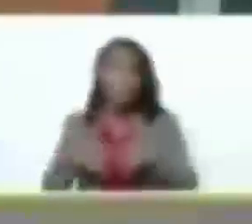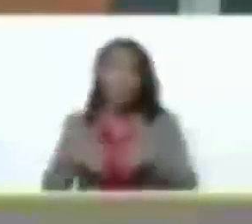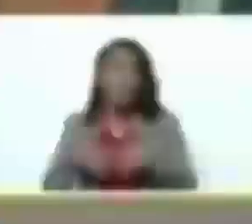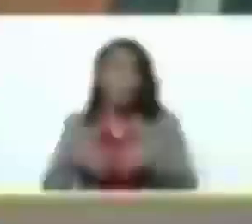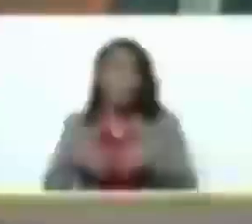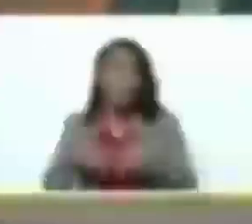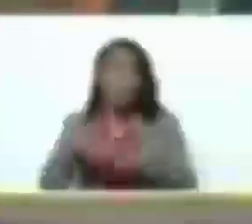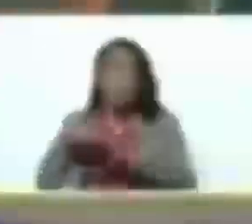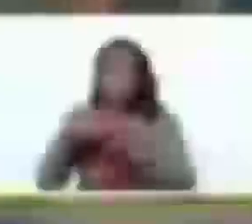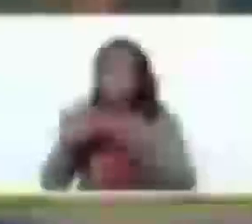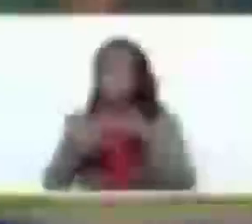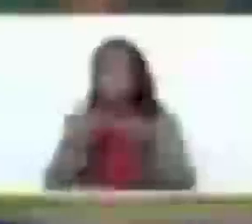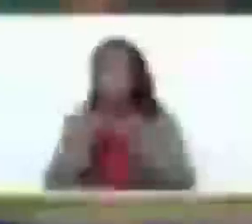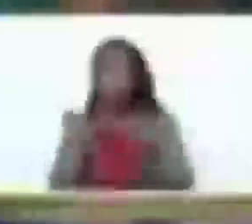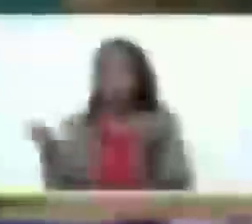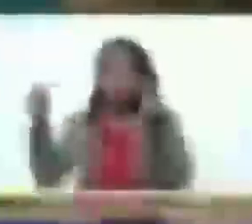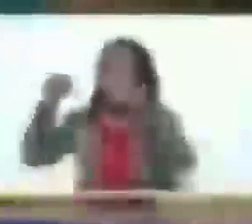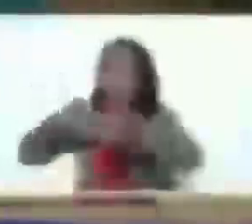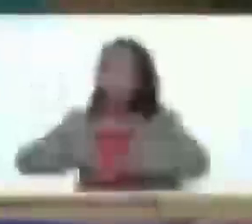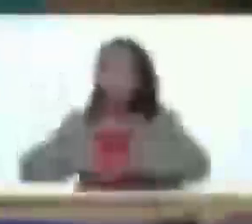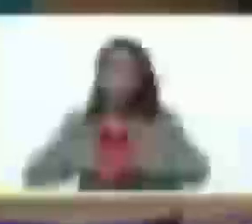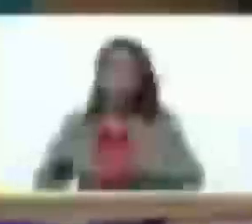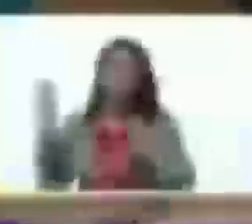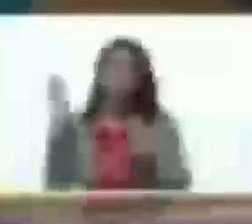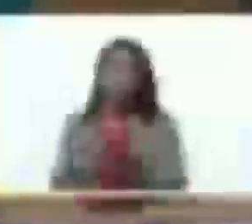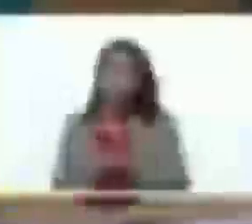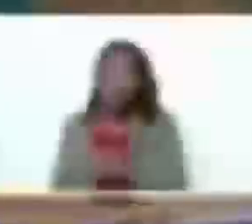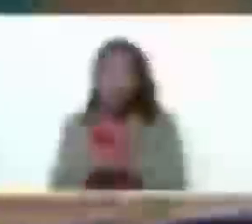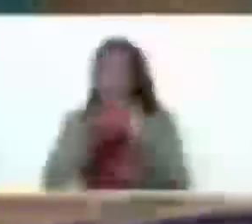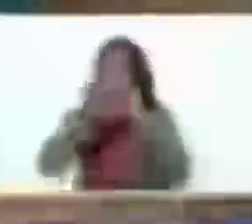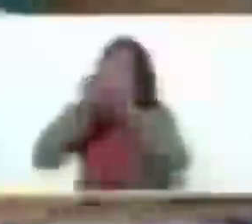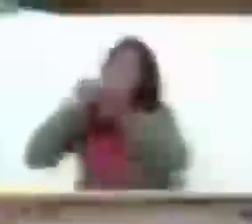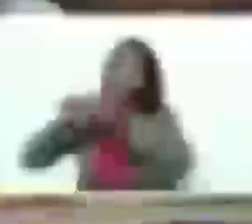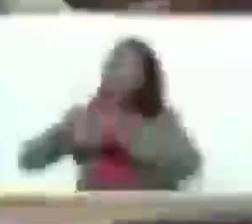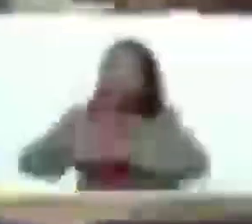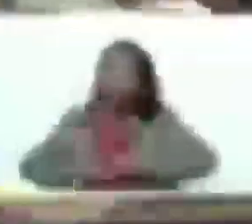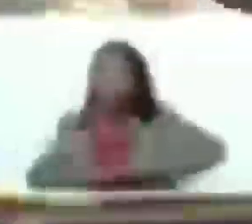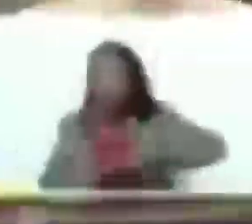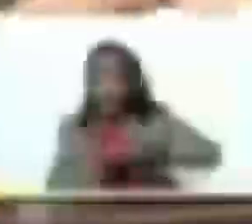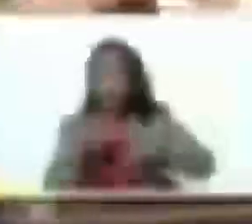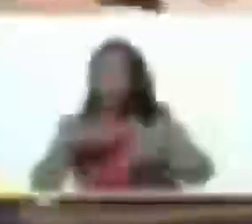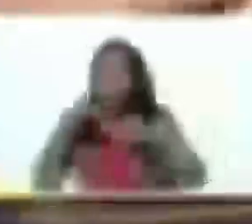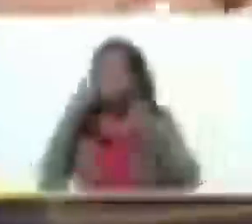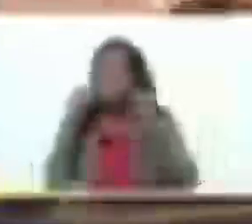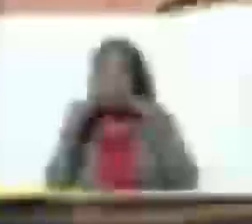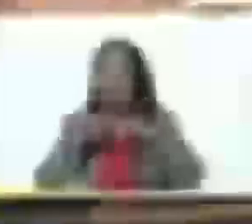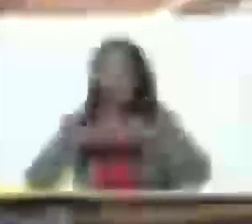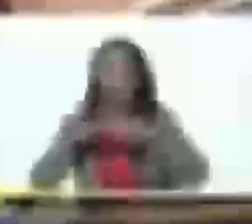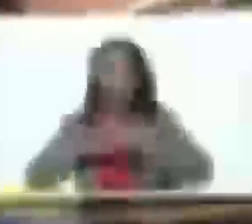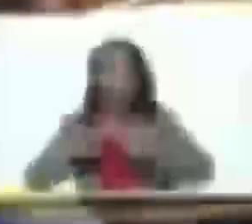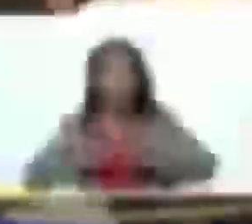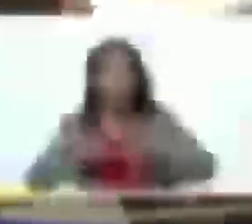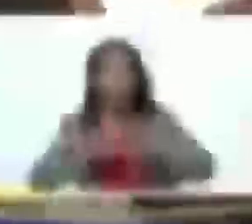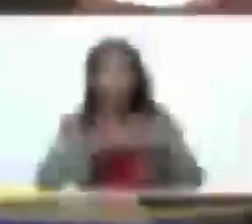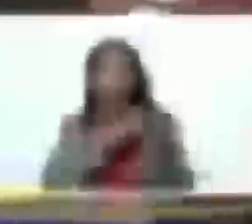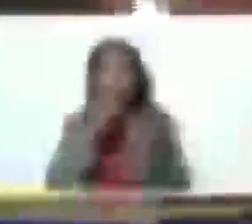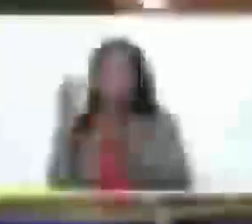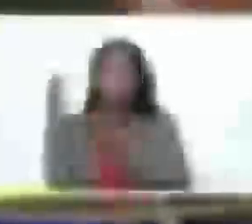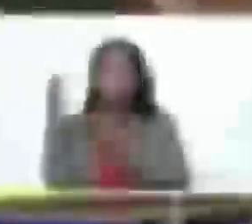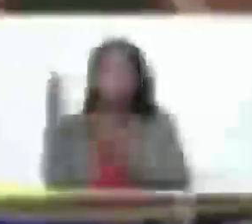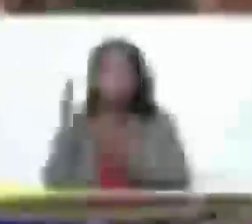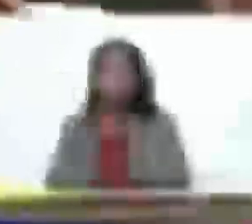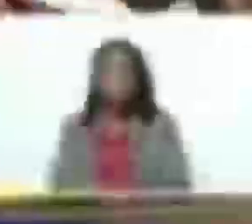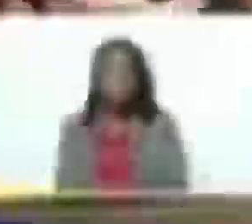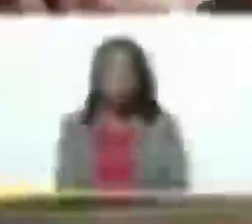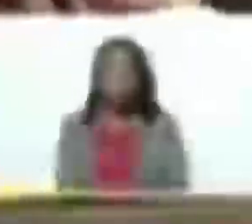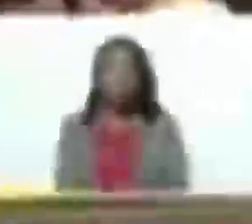dólares siguen con sus dólares, págale al Estado el 3%. Así de sencillo. Aquí se va a tener que ir